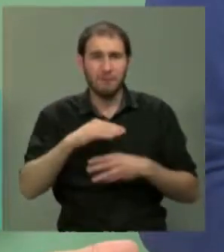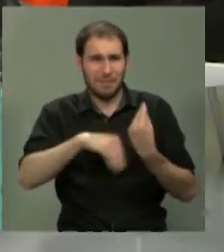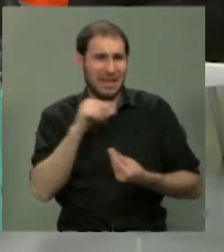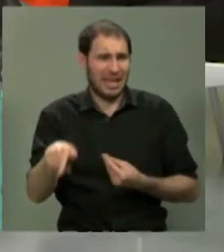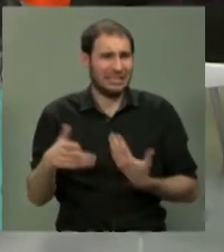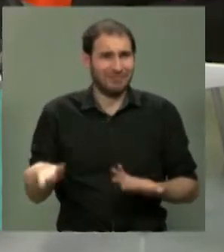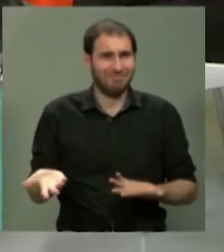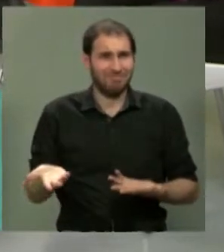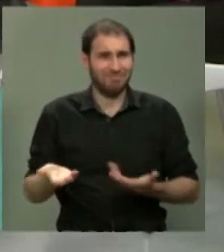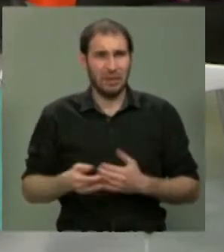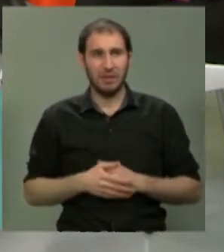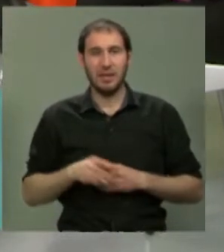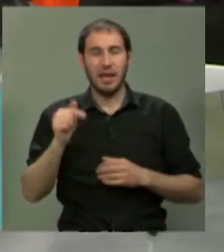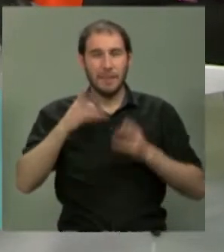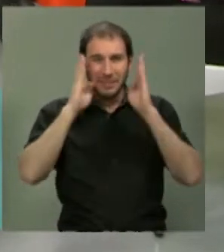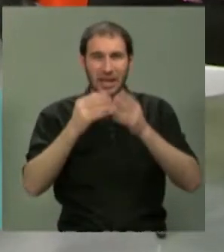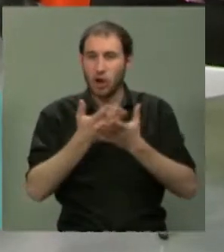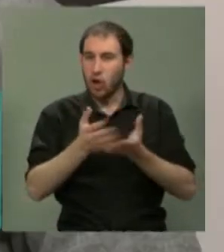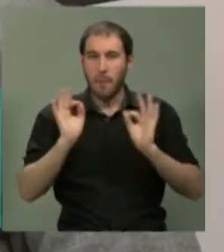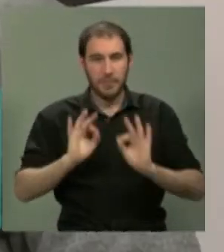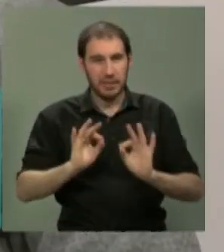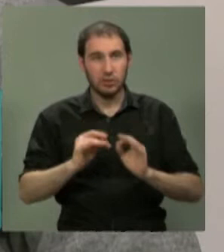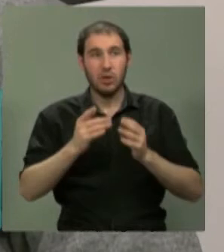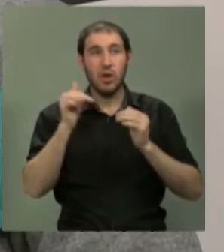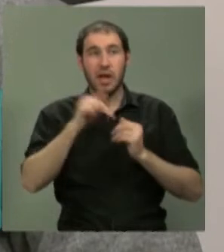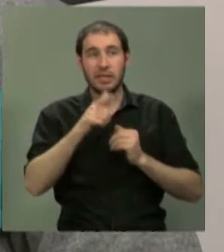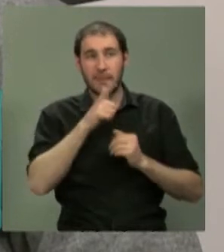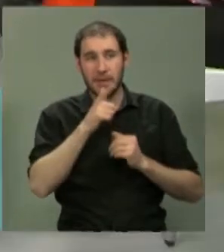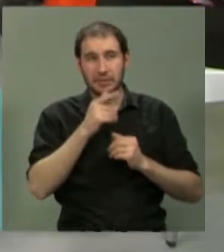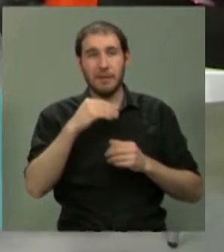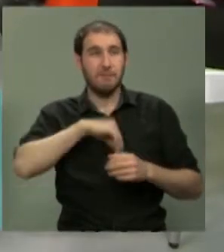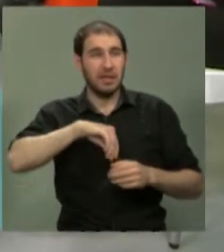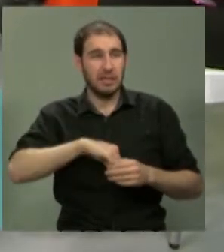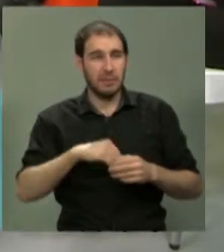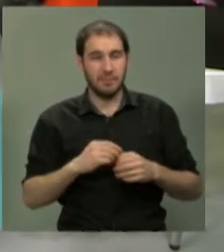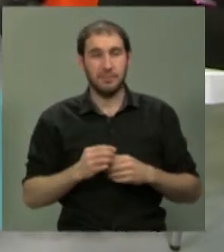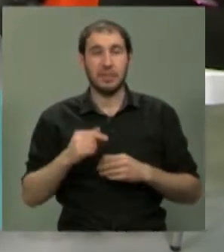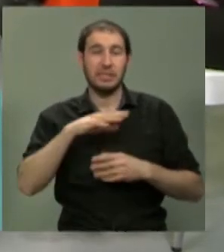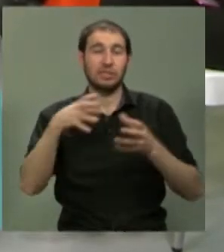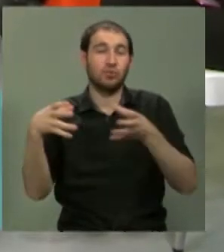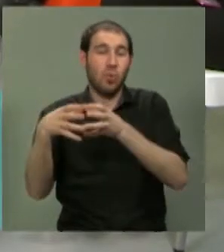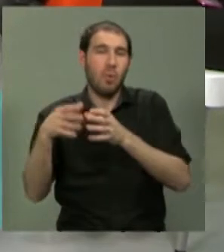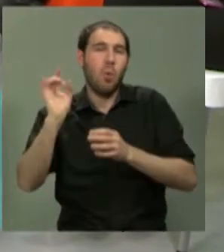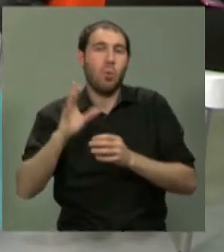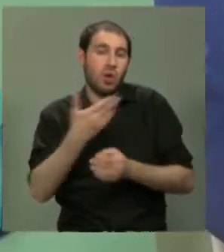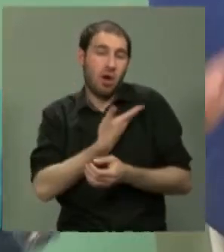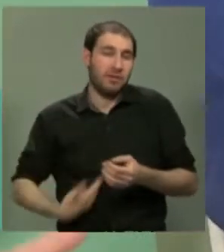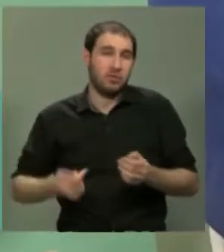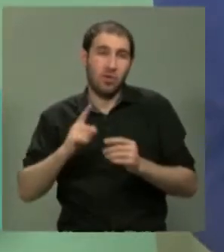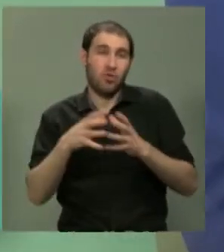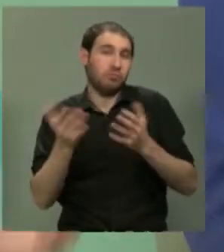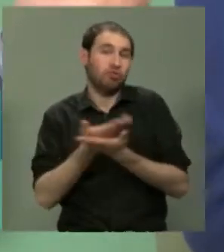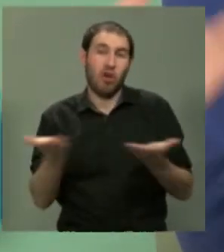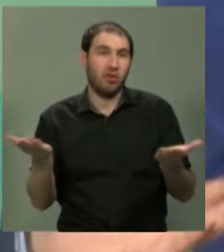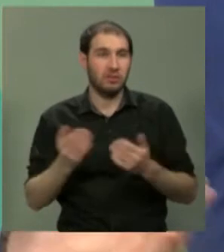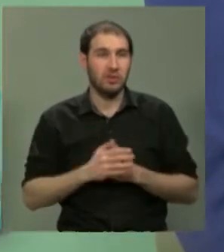familia. Entonces digo, hay que pensar en el todo. Ese chico evidentemente ha sido víctima de un sistema, y el sistema no es solamente el gobierno, el sistema somos